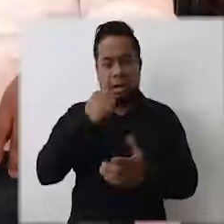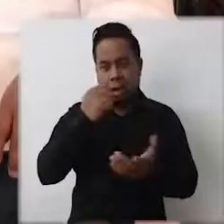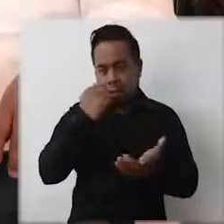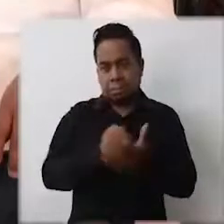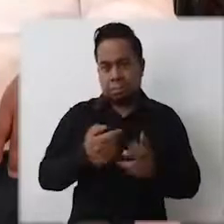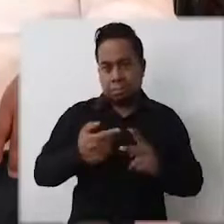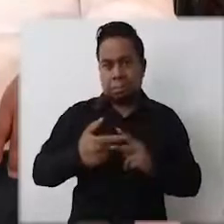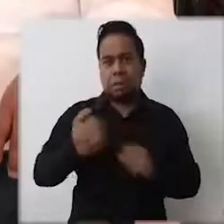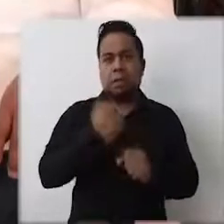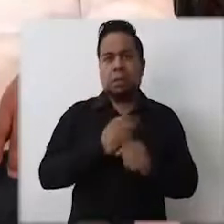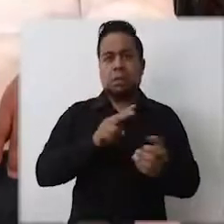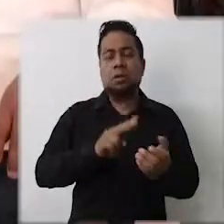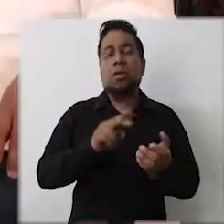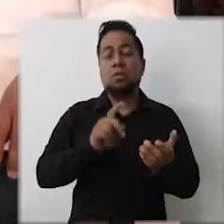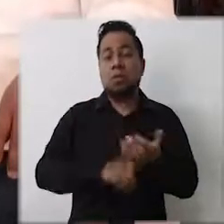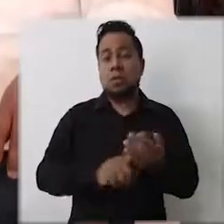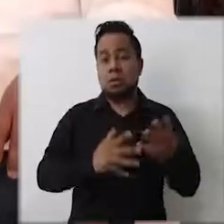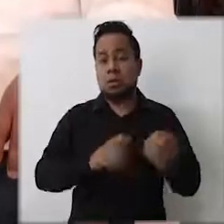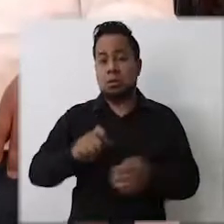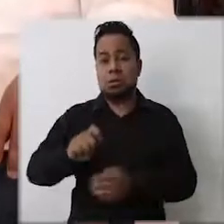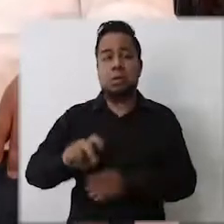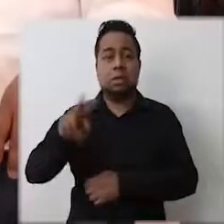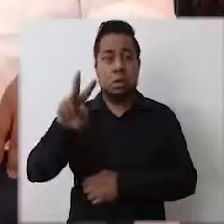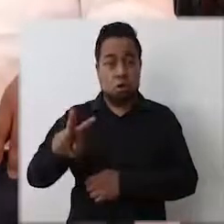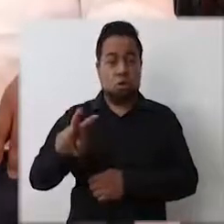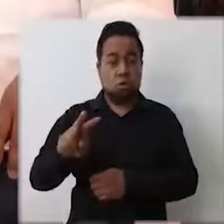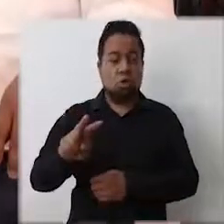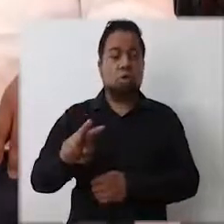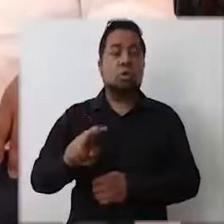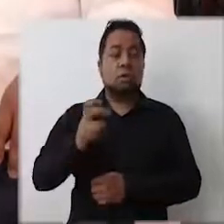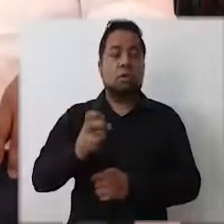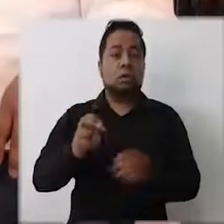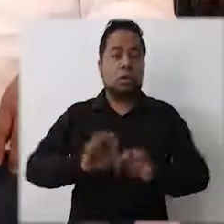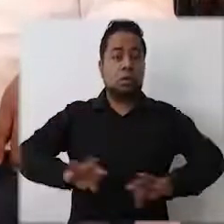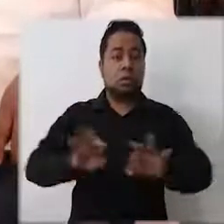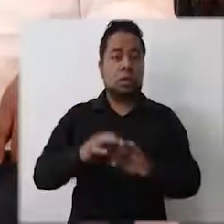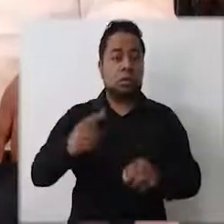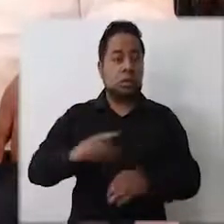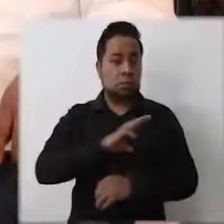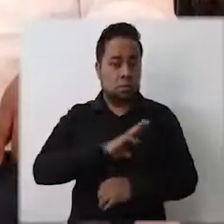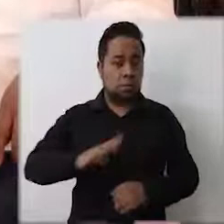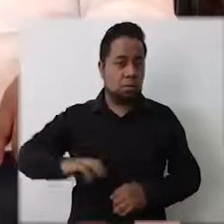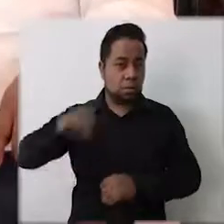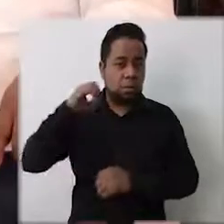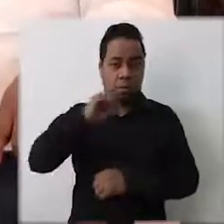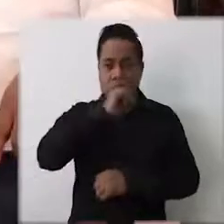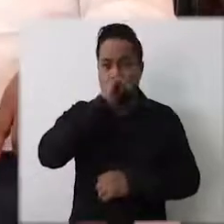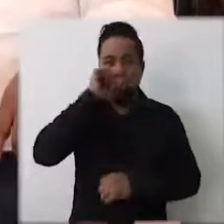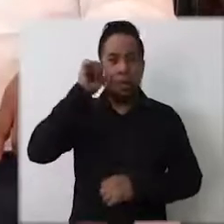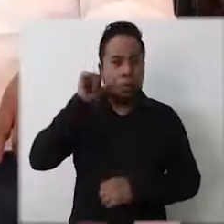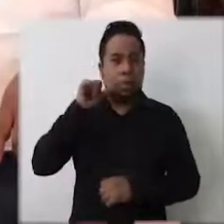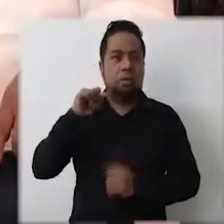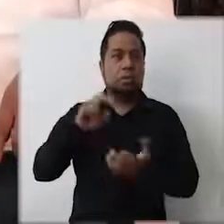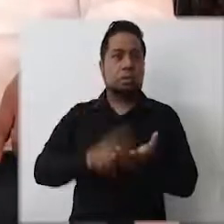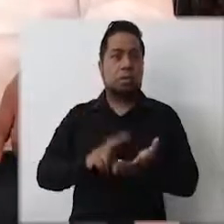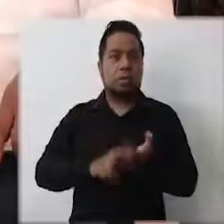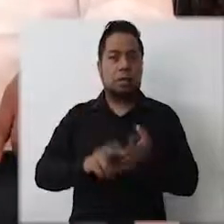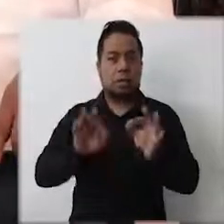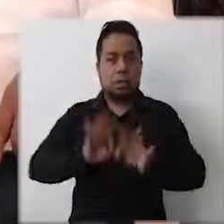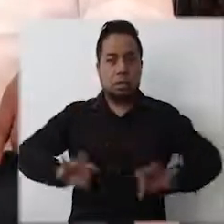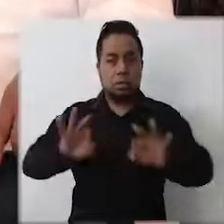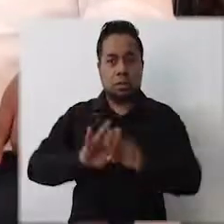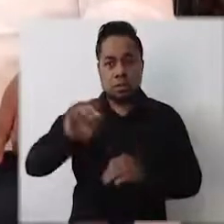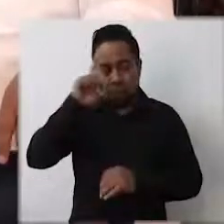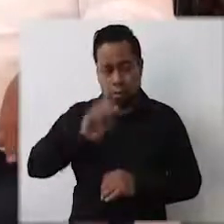partidas presupuestales ni gastos no previstos, sino de organización, vinculación, para que con